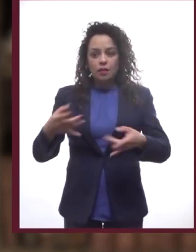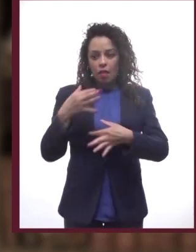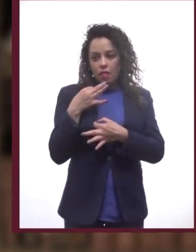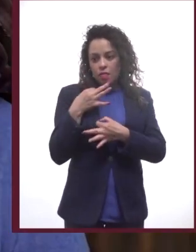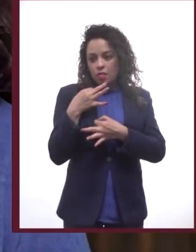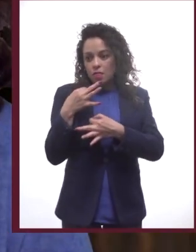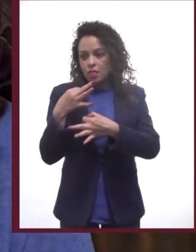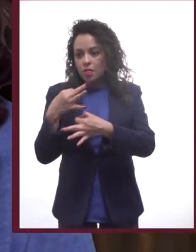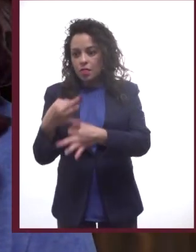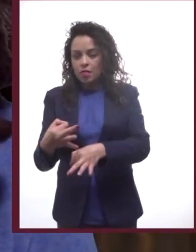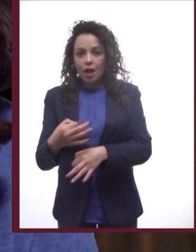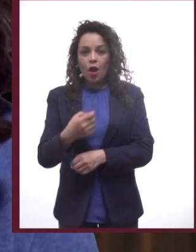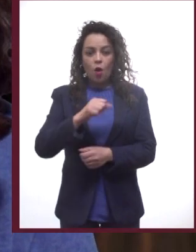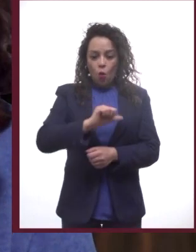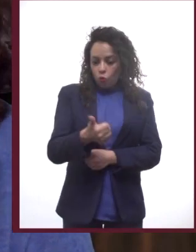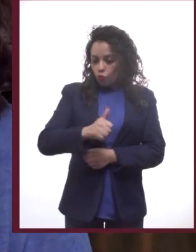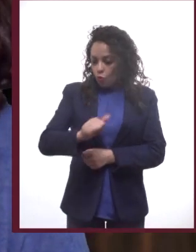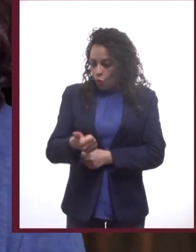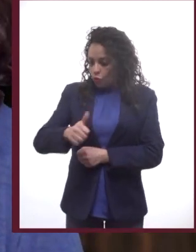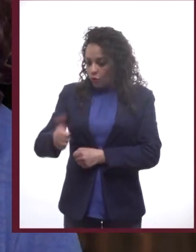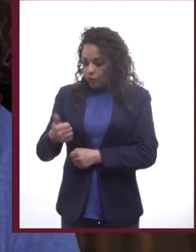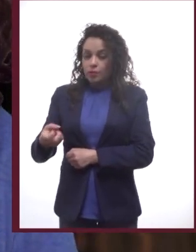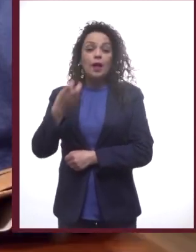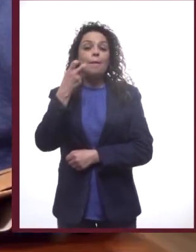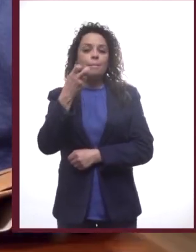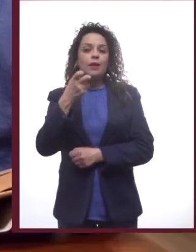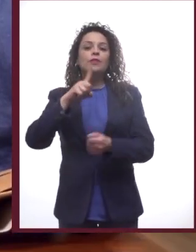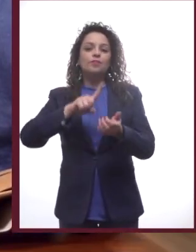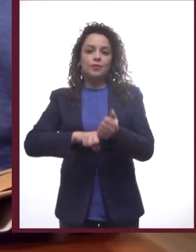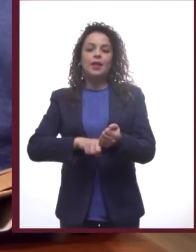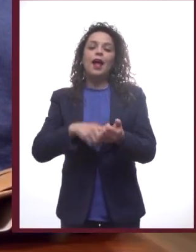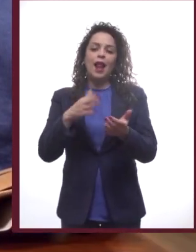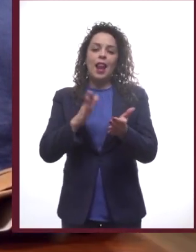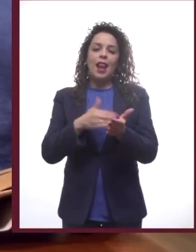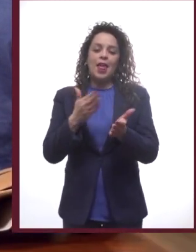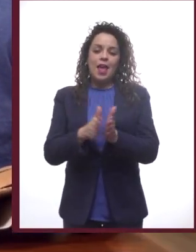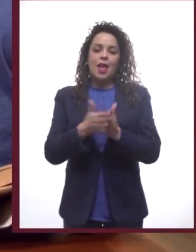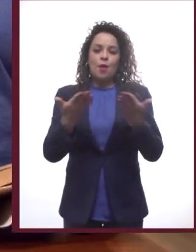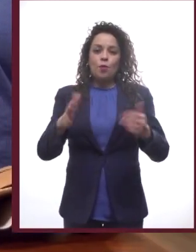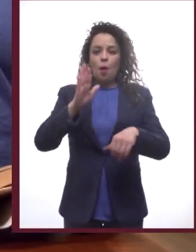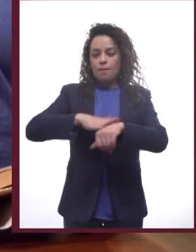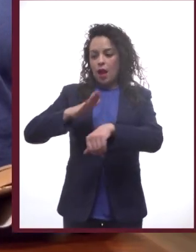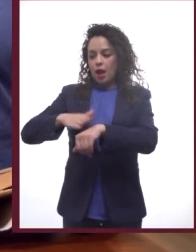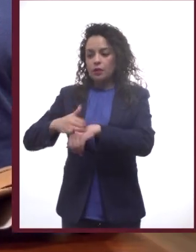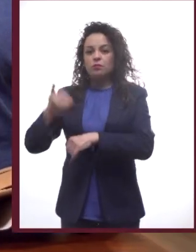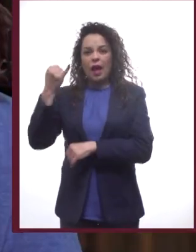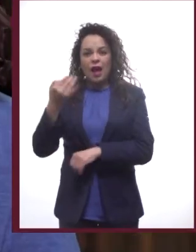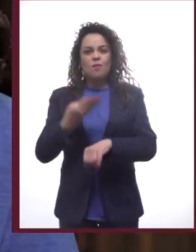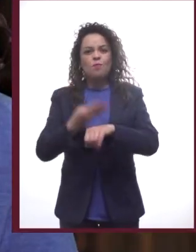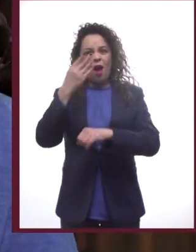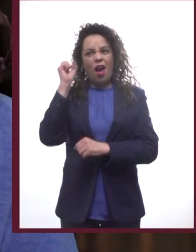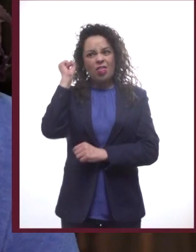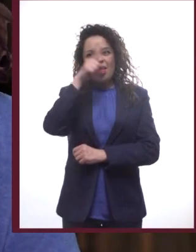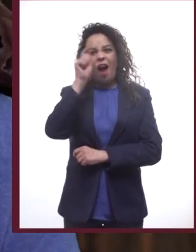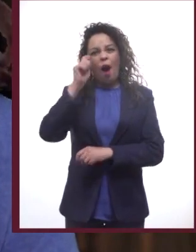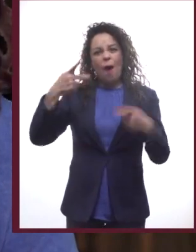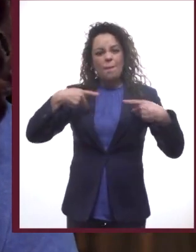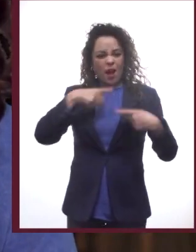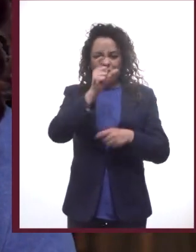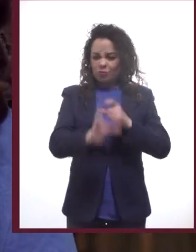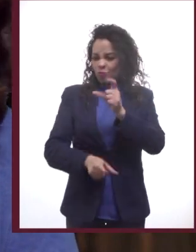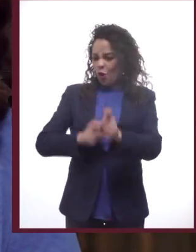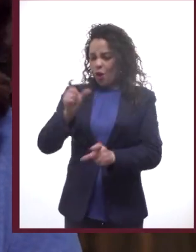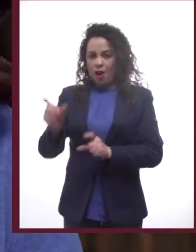historias seriadas. Por eso, la extensión del libro y la complejidad de mis personajes. Como tu editora, es